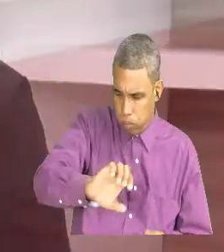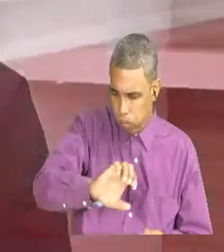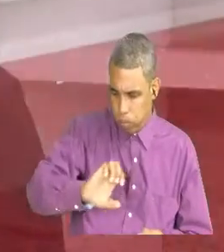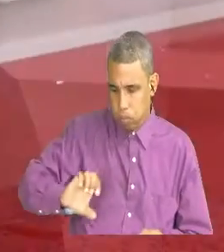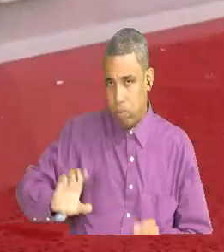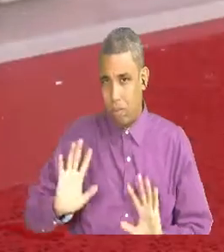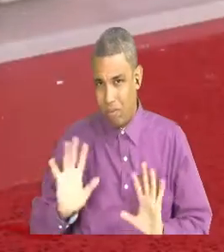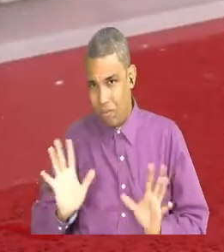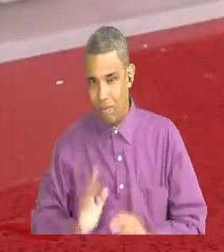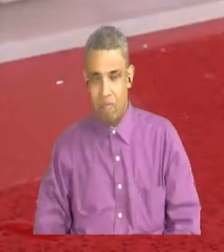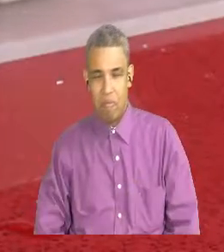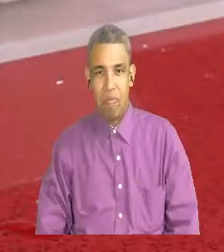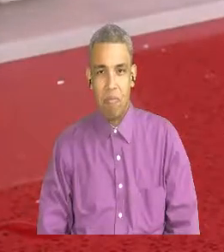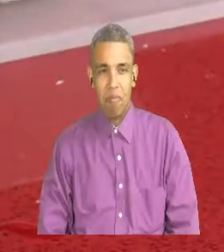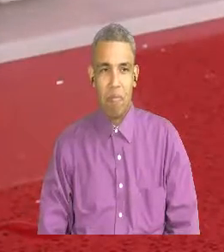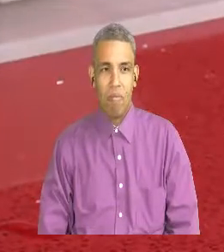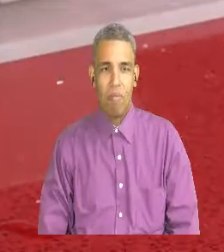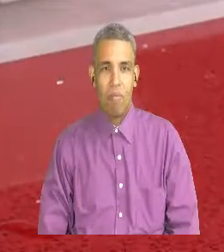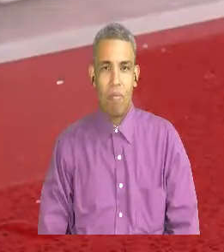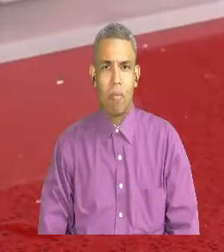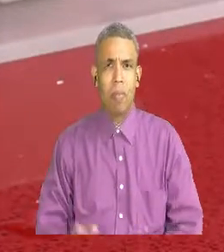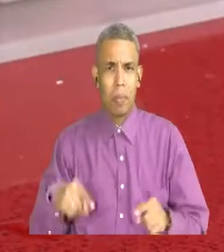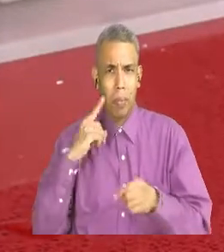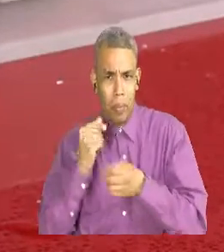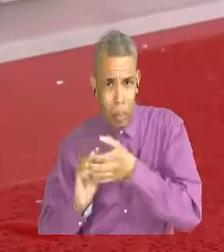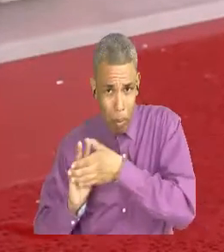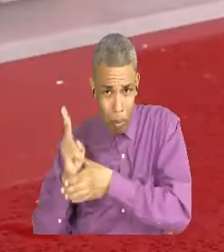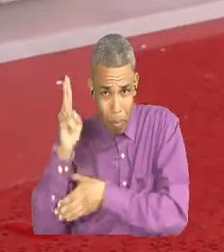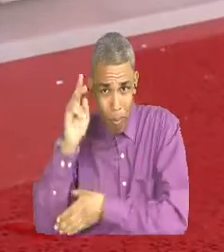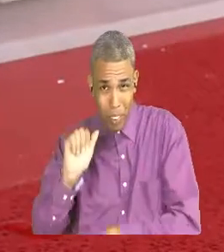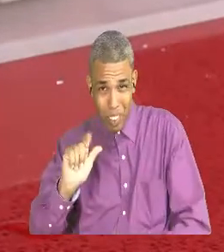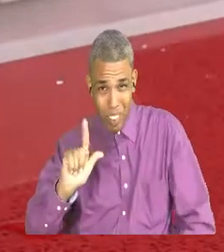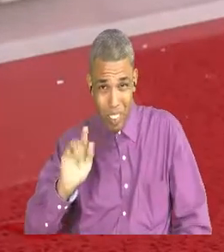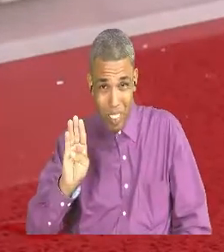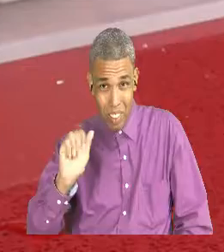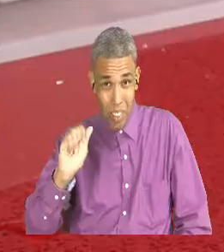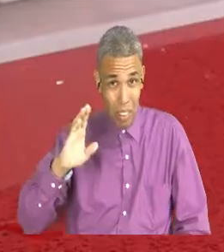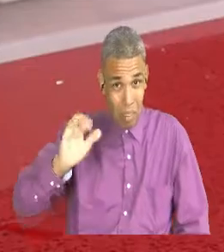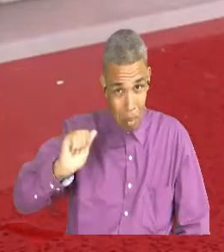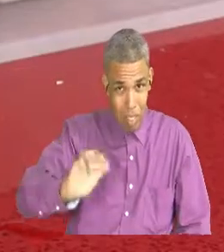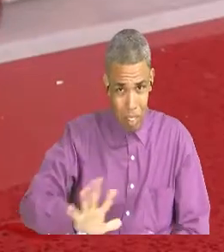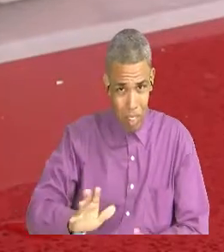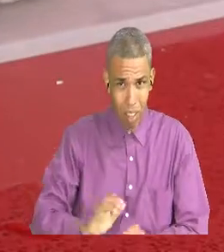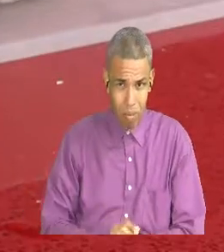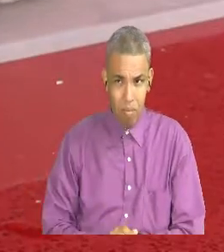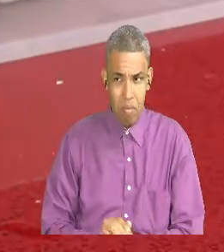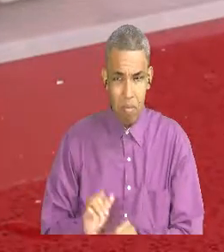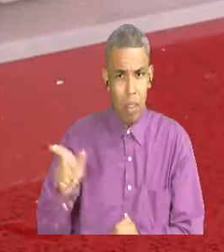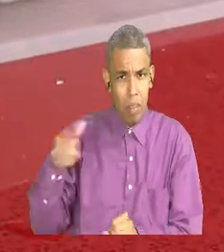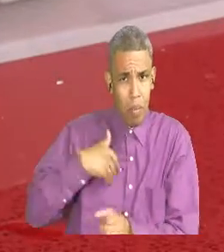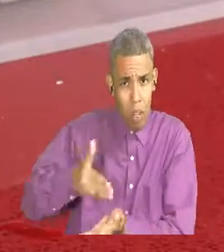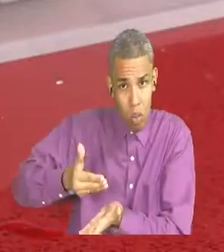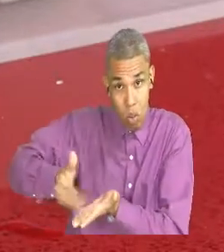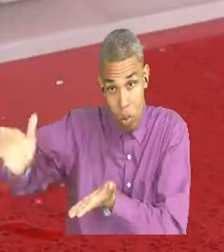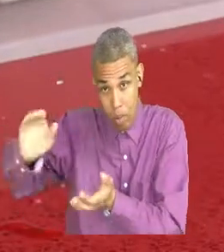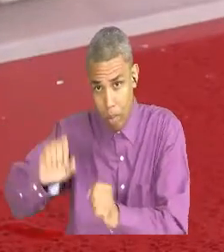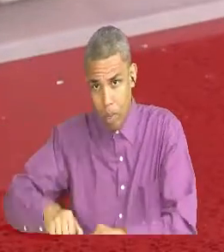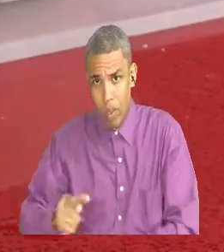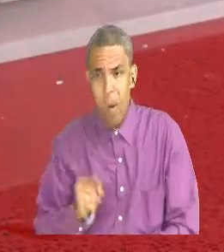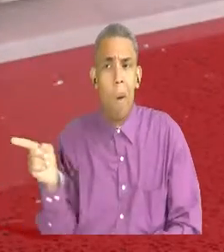encuentran en supermercados, en almacenes de cadena, enlatada. Ya preparada. Sí, claro. Entonces acá dejamos